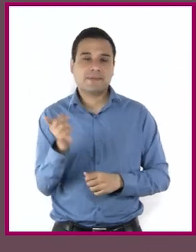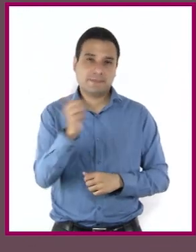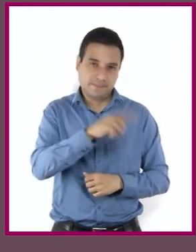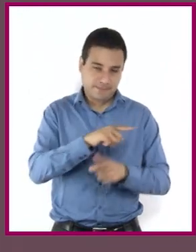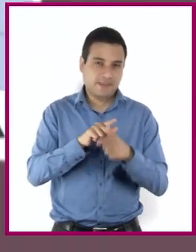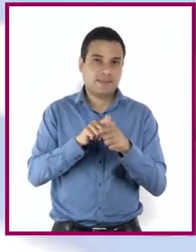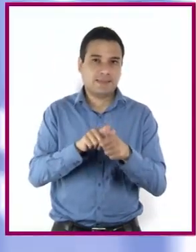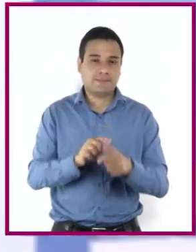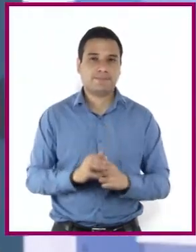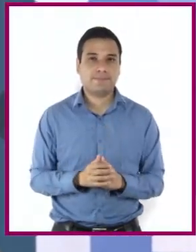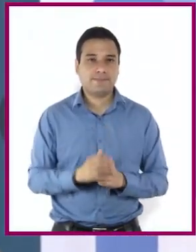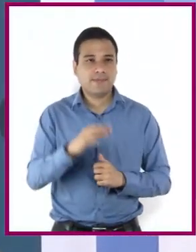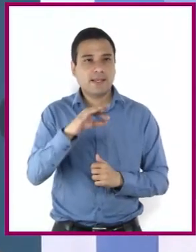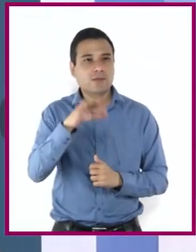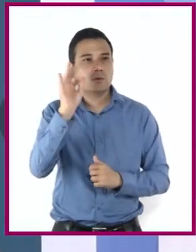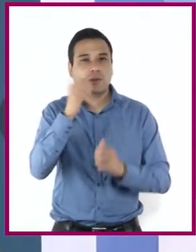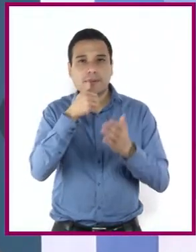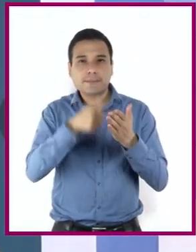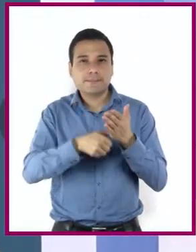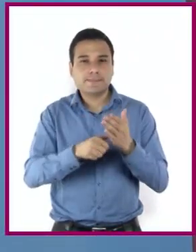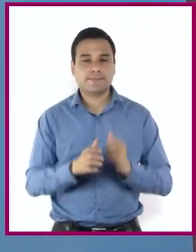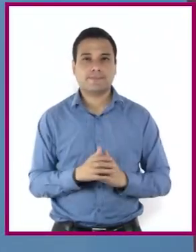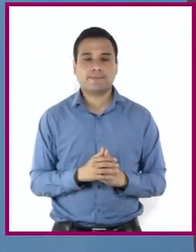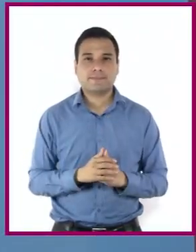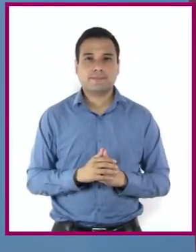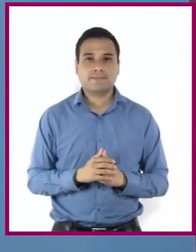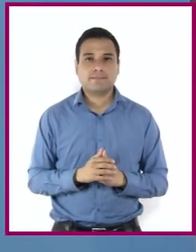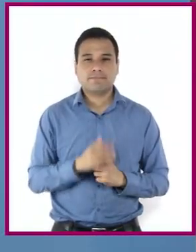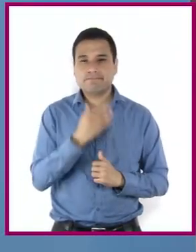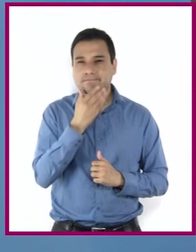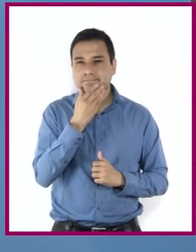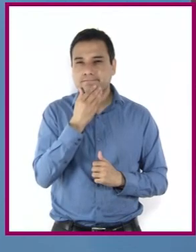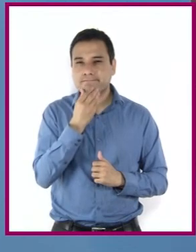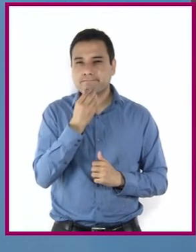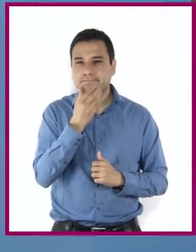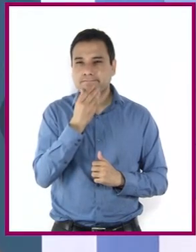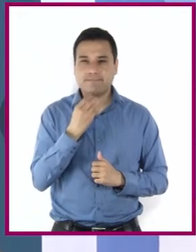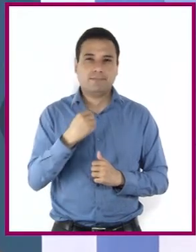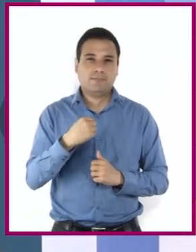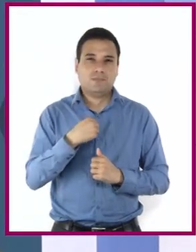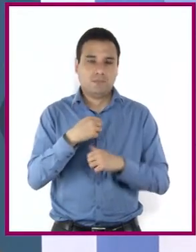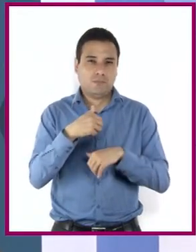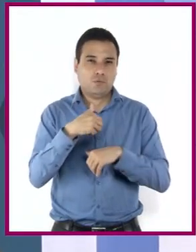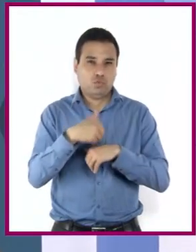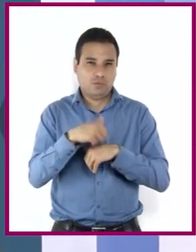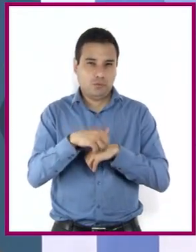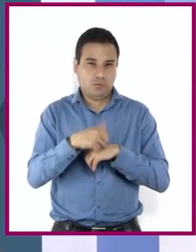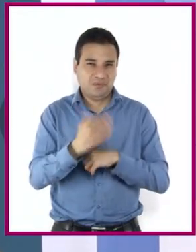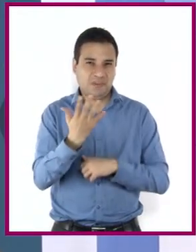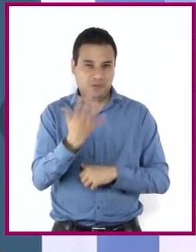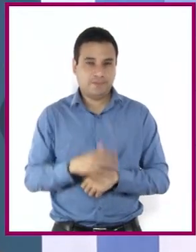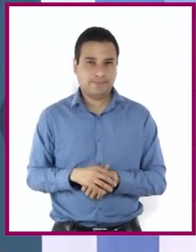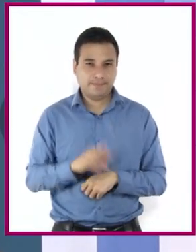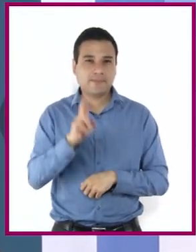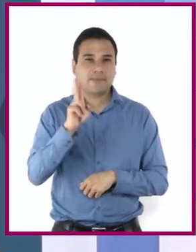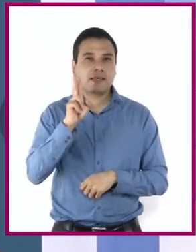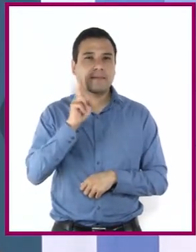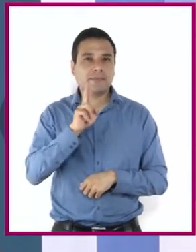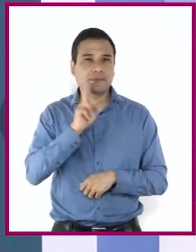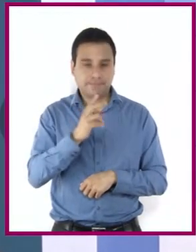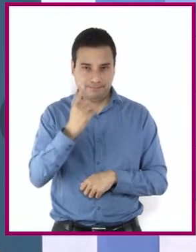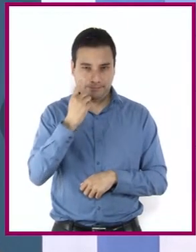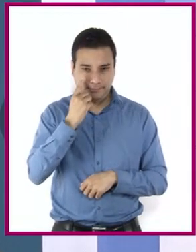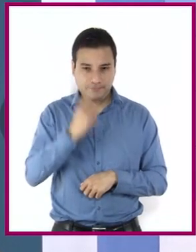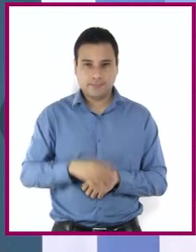favor. Aida, escoge otro sobre. El 5 está bien. La pregunta dice